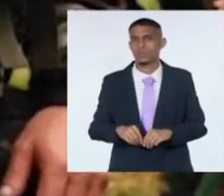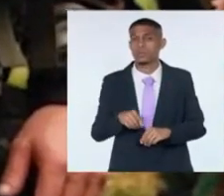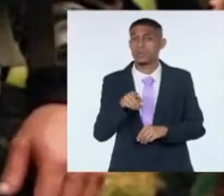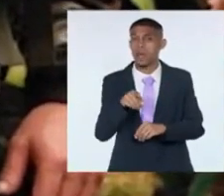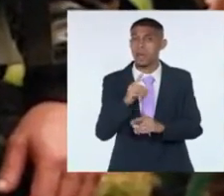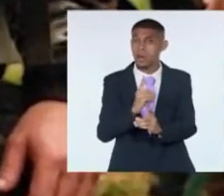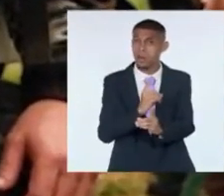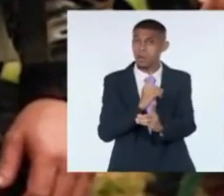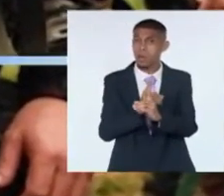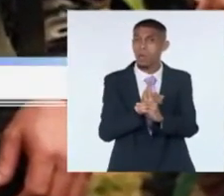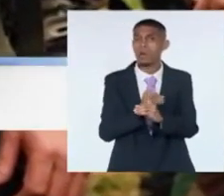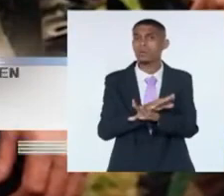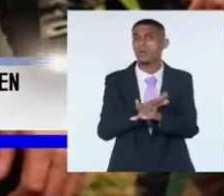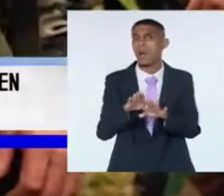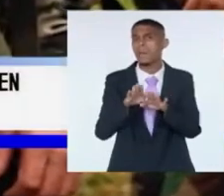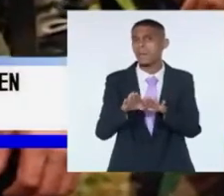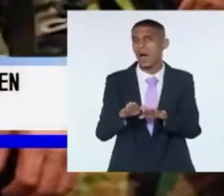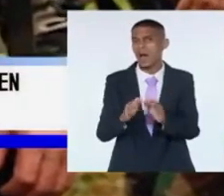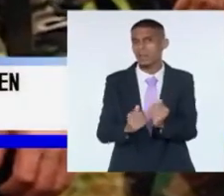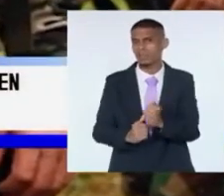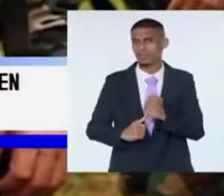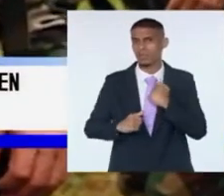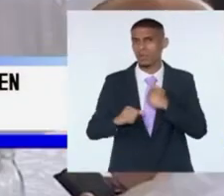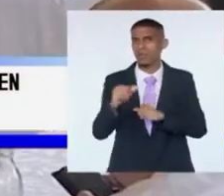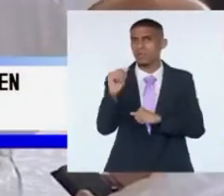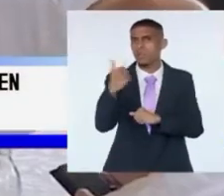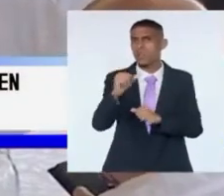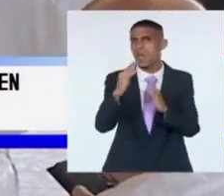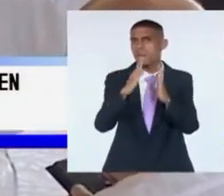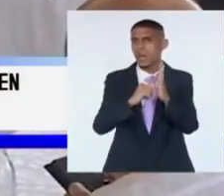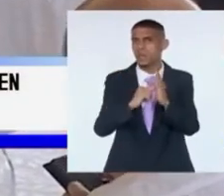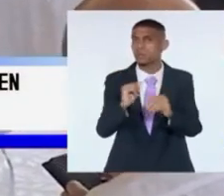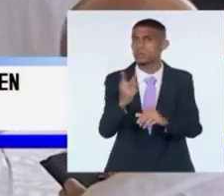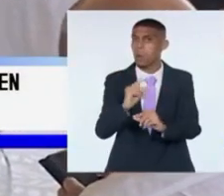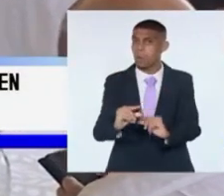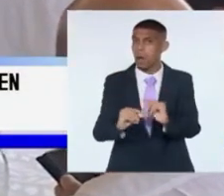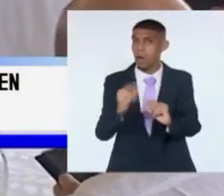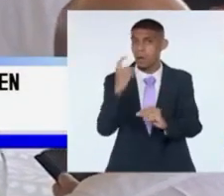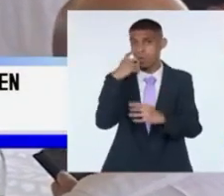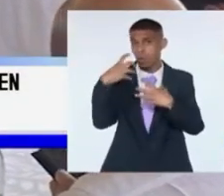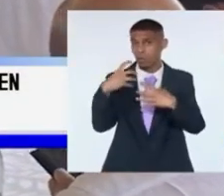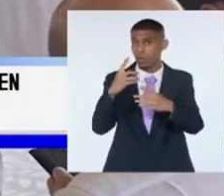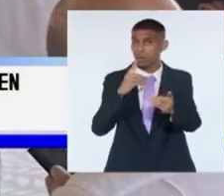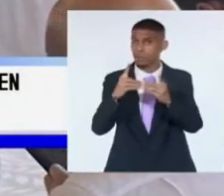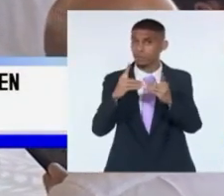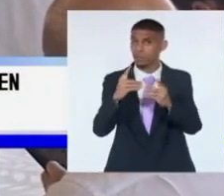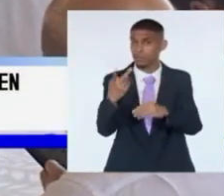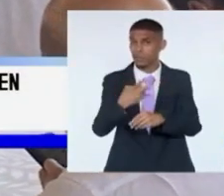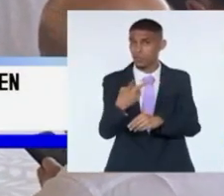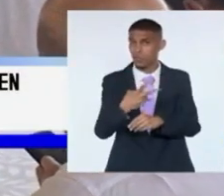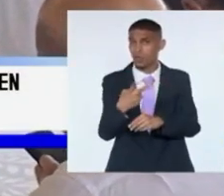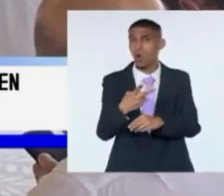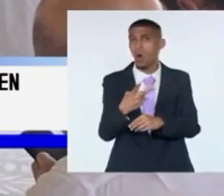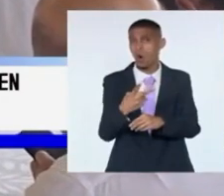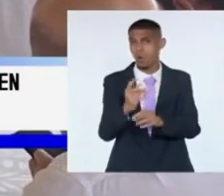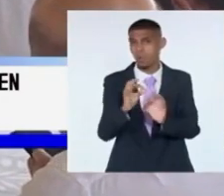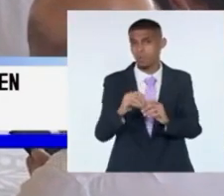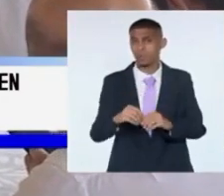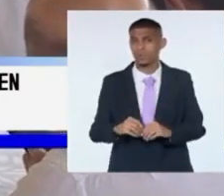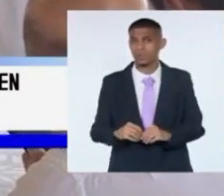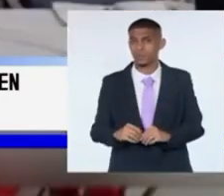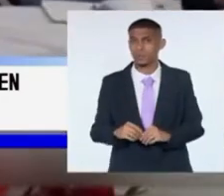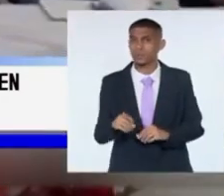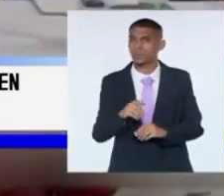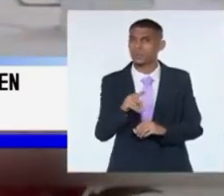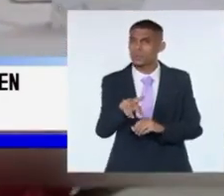se prevé un cese el fuego bilateral de diez meses dos pasos importantes para el acuerdo entre las partes negociadoras Asimismo serán establecidos